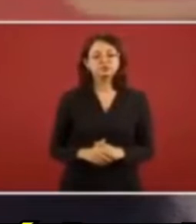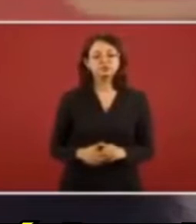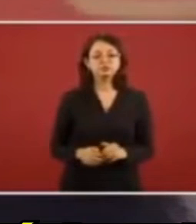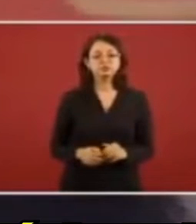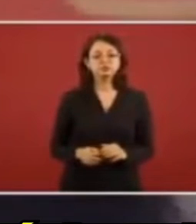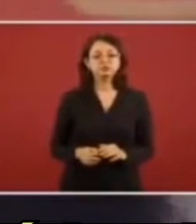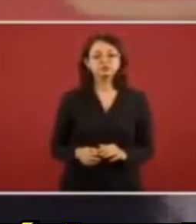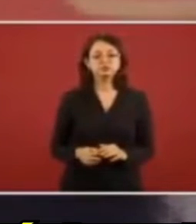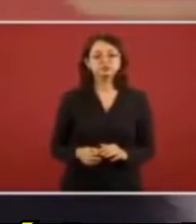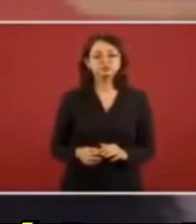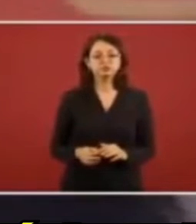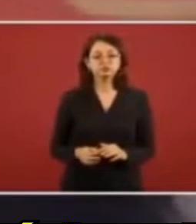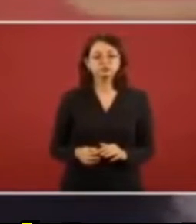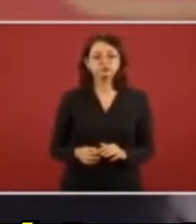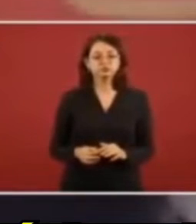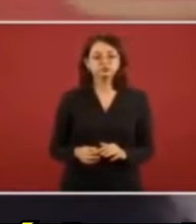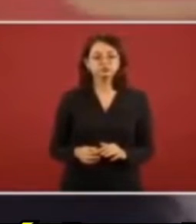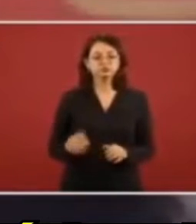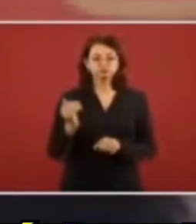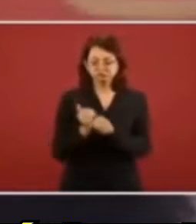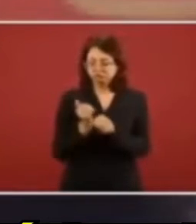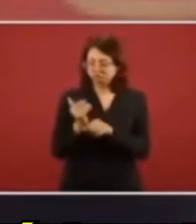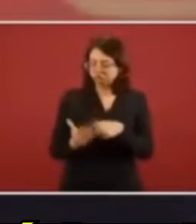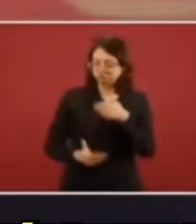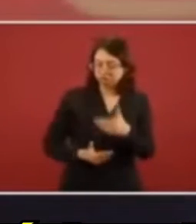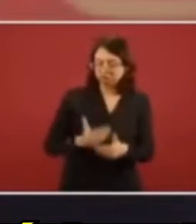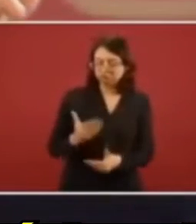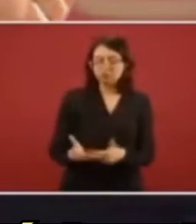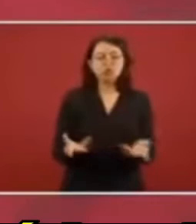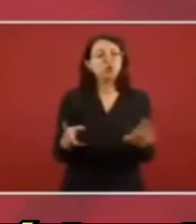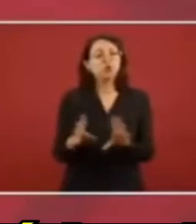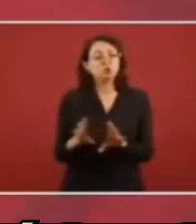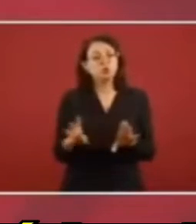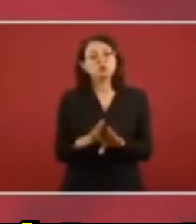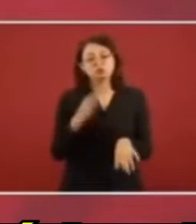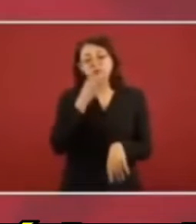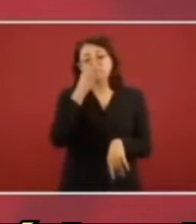de lo que se está avanzando en la investigación, desde lo que se hizo